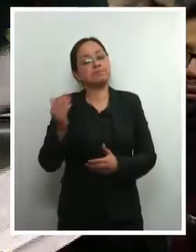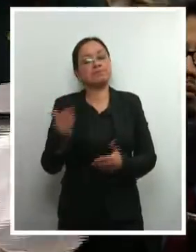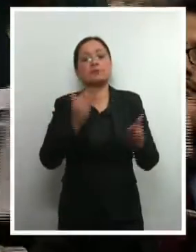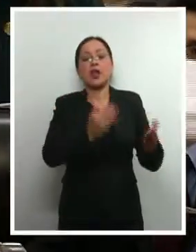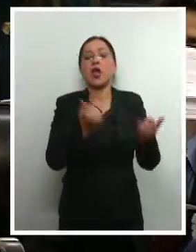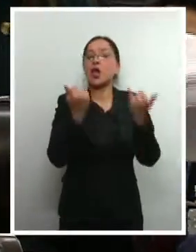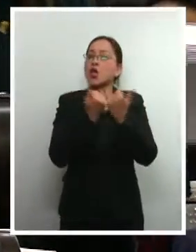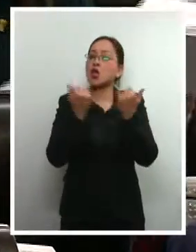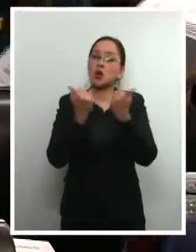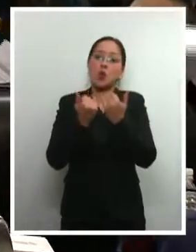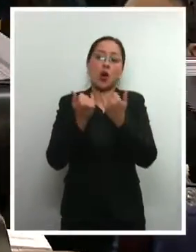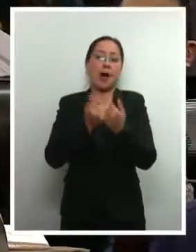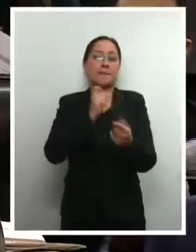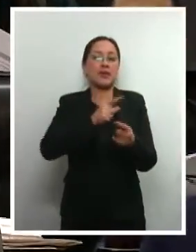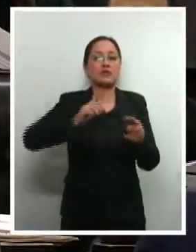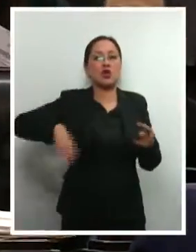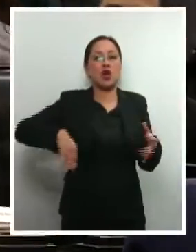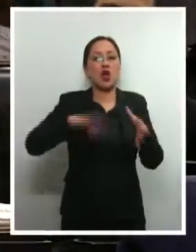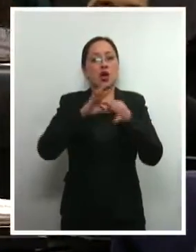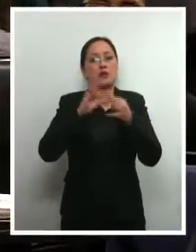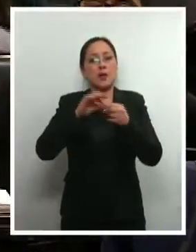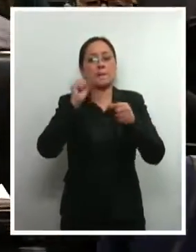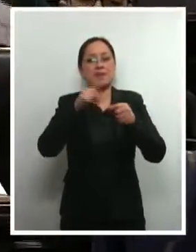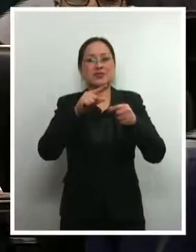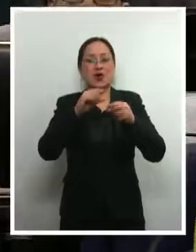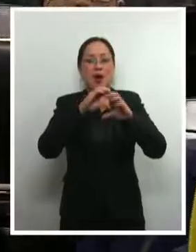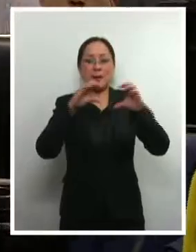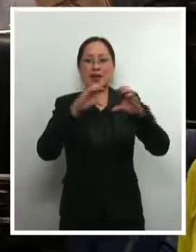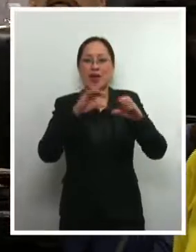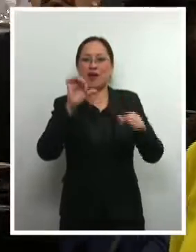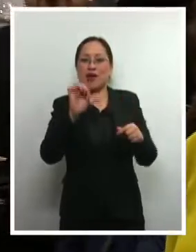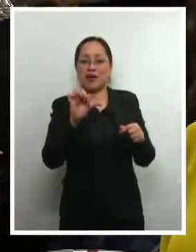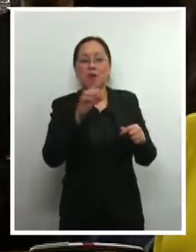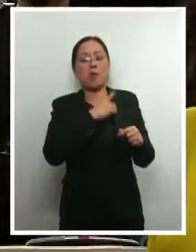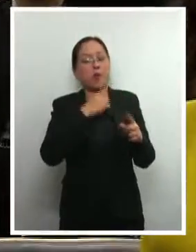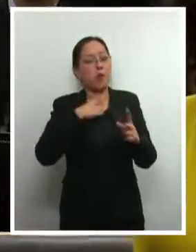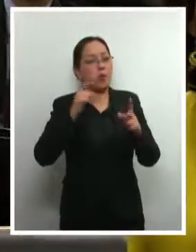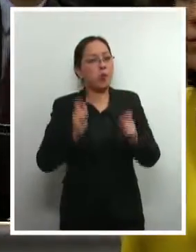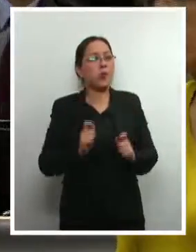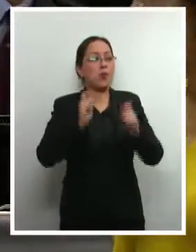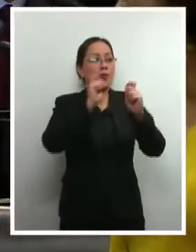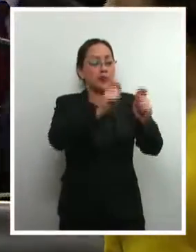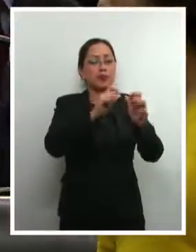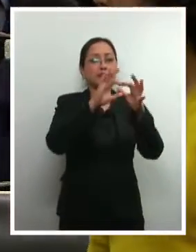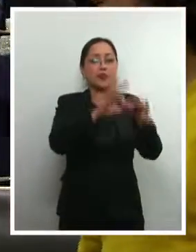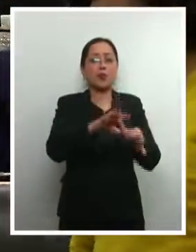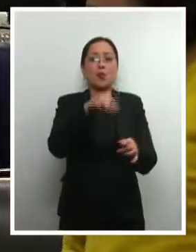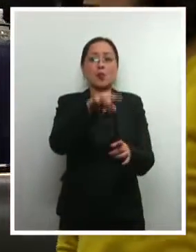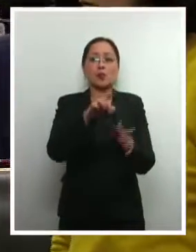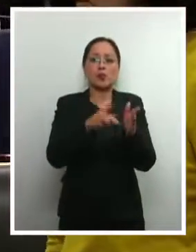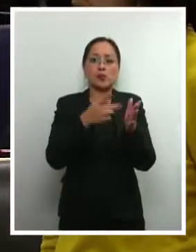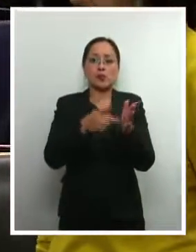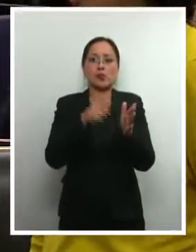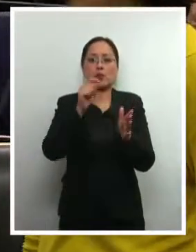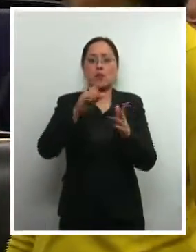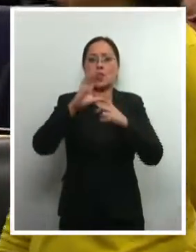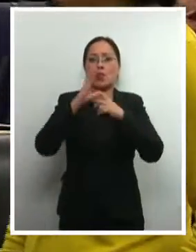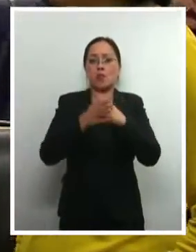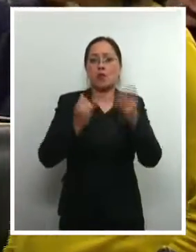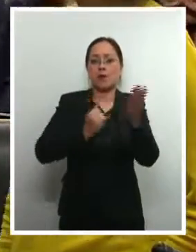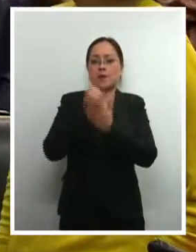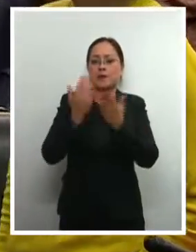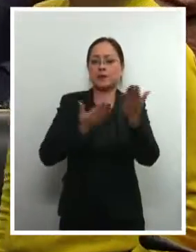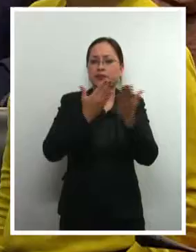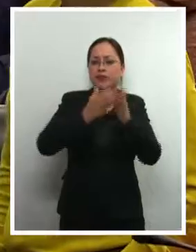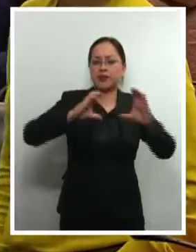mismo caso del apartado A, es decir, también se turnaría nuevamente a la comisión